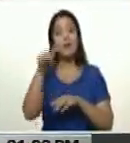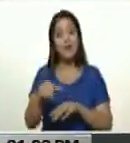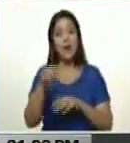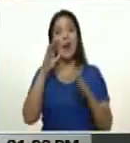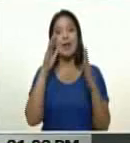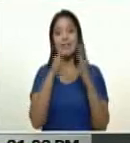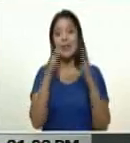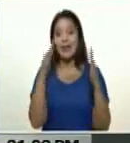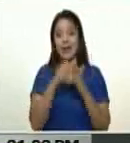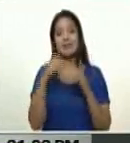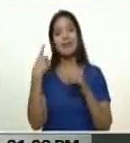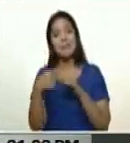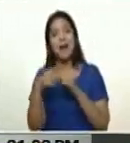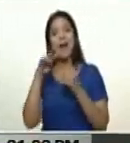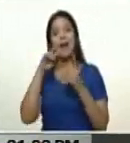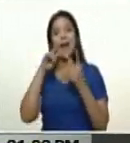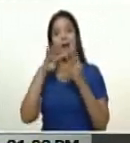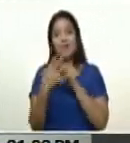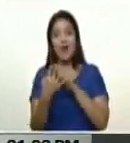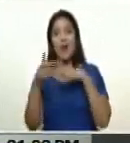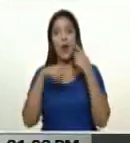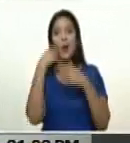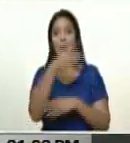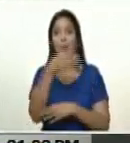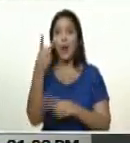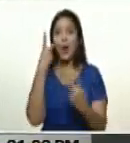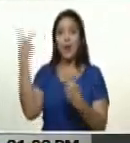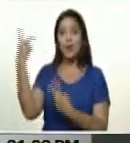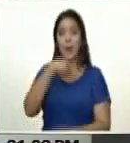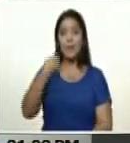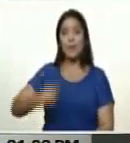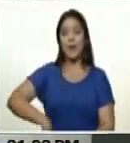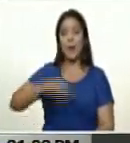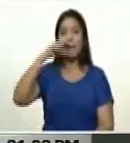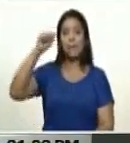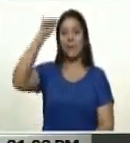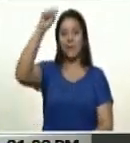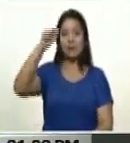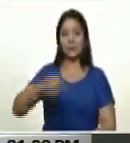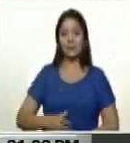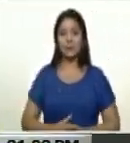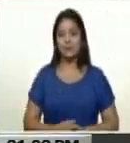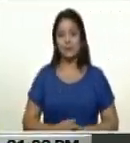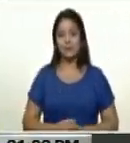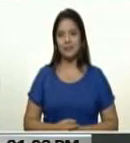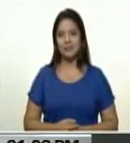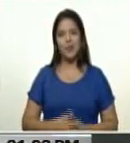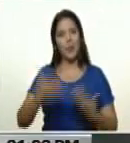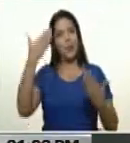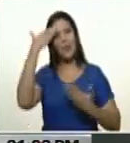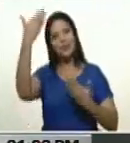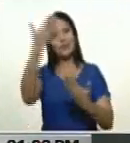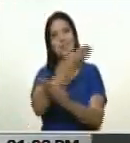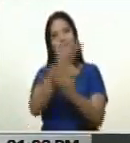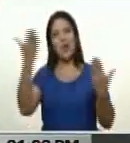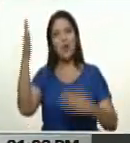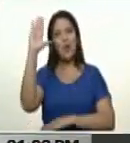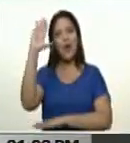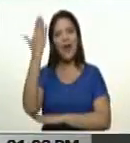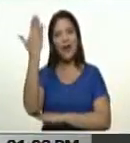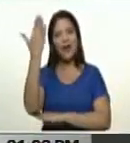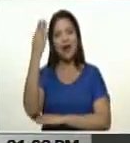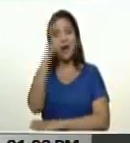nuevo barrio tricolor. Allí ya vemos al presidente de la República en este momento. Acá un saludo al estado Lara,